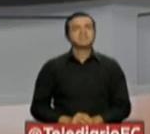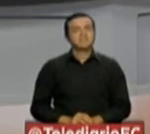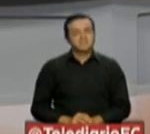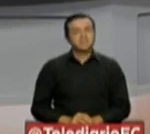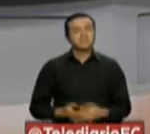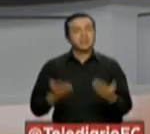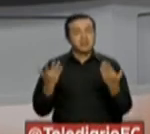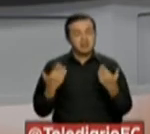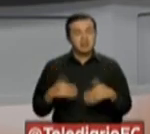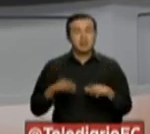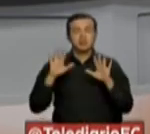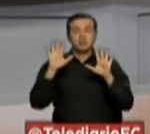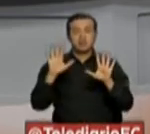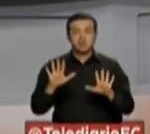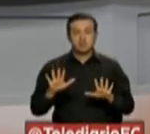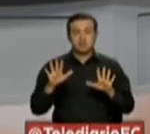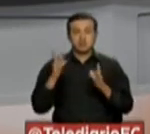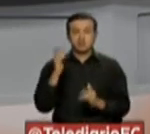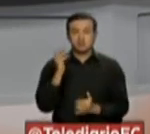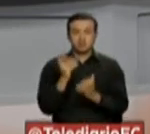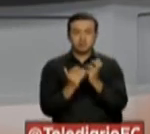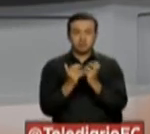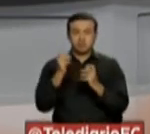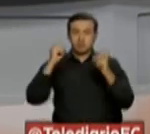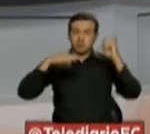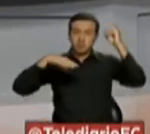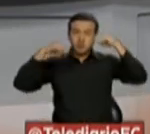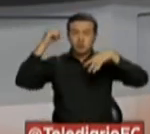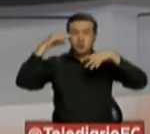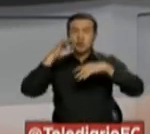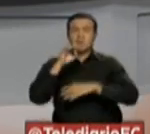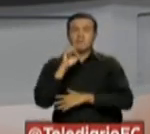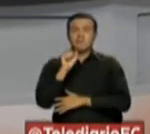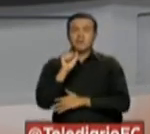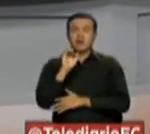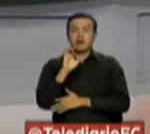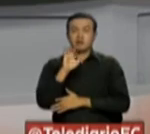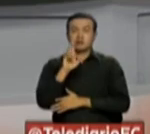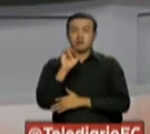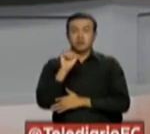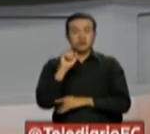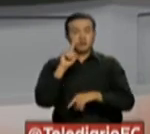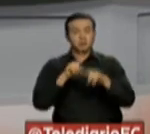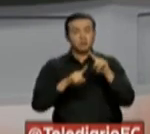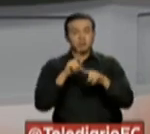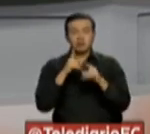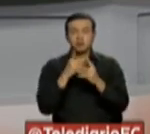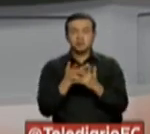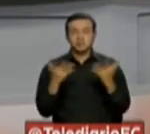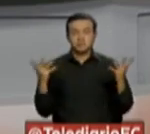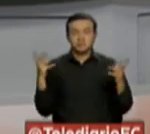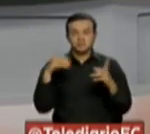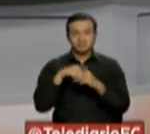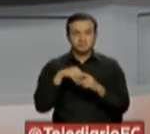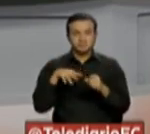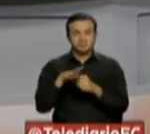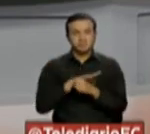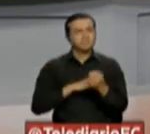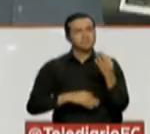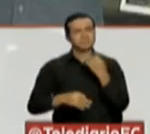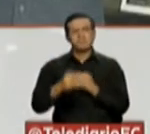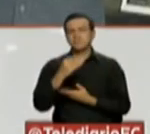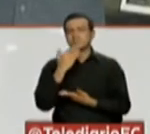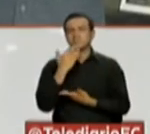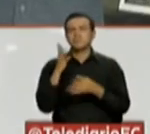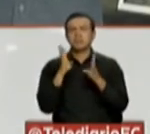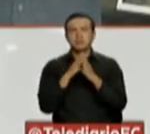que al cumplirse 10 años del incendio de la discoteca Factory, nuestro compañero César García se encuentra en este lugar para contarnos sobre